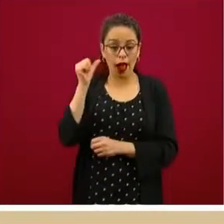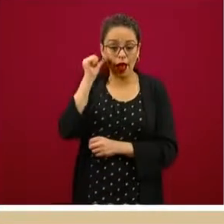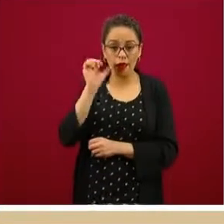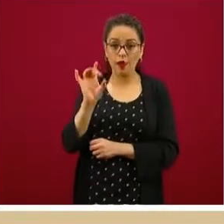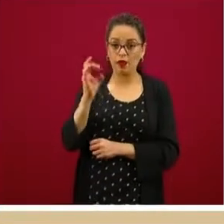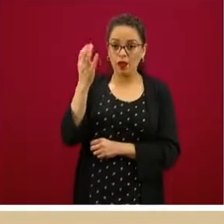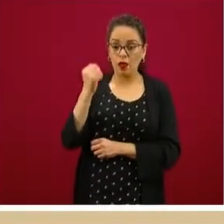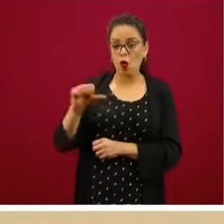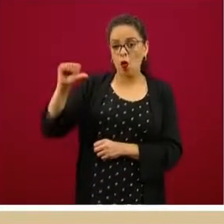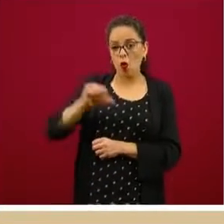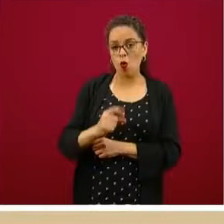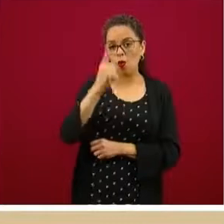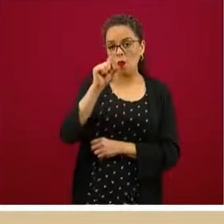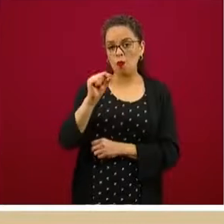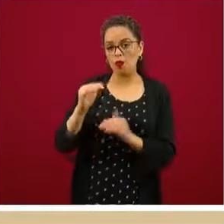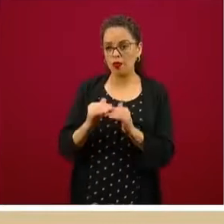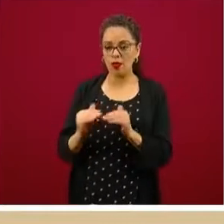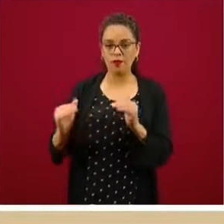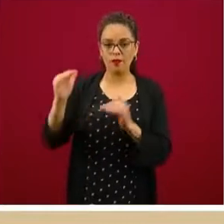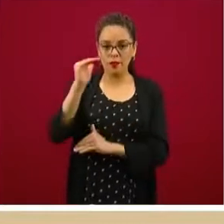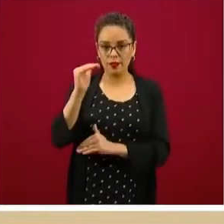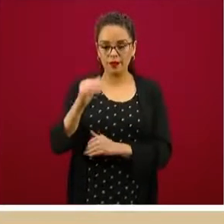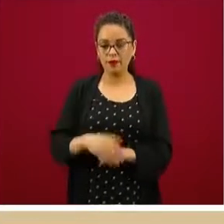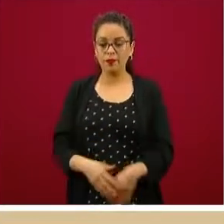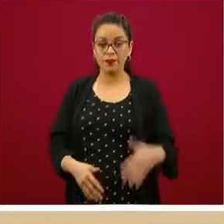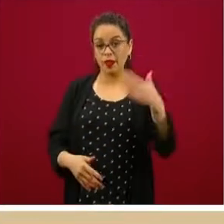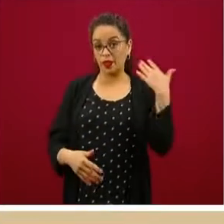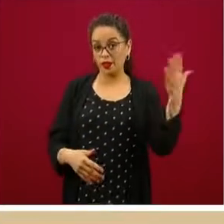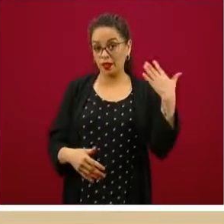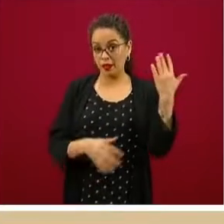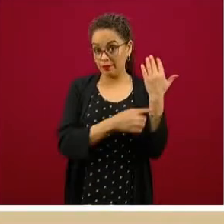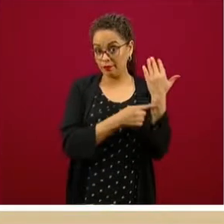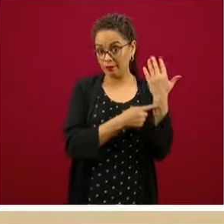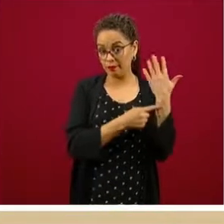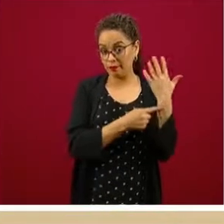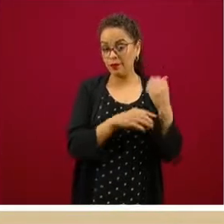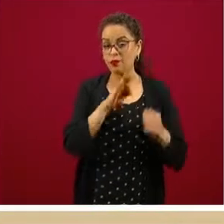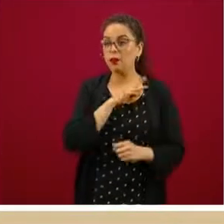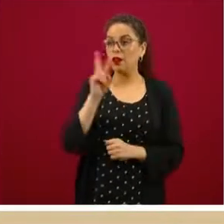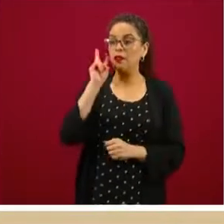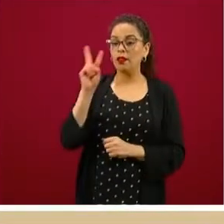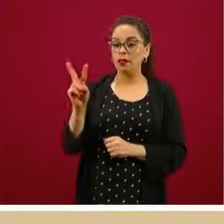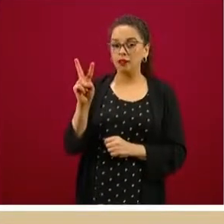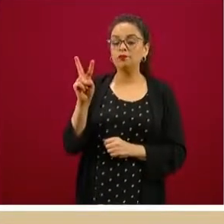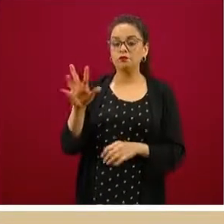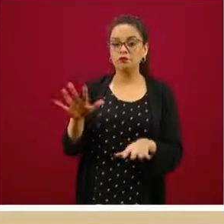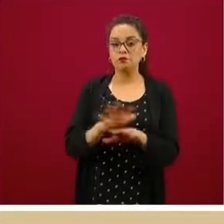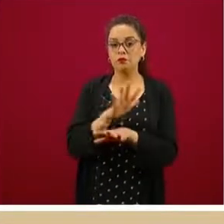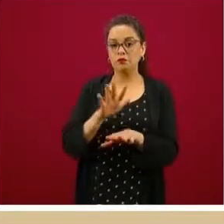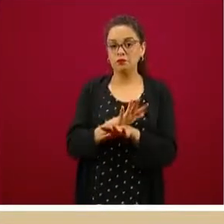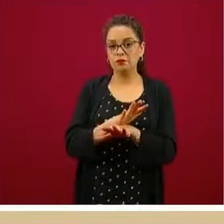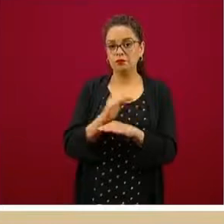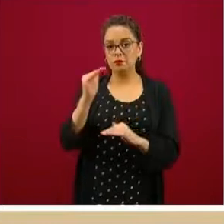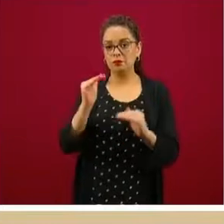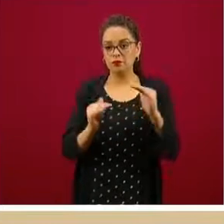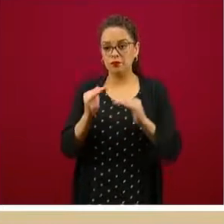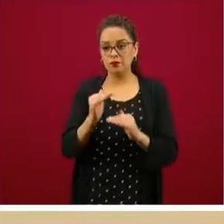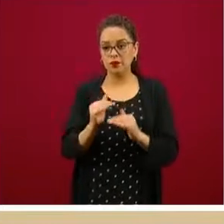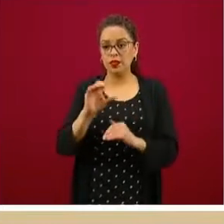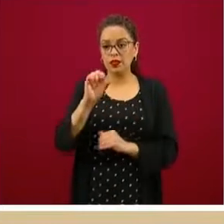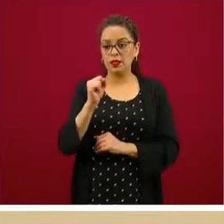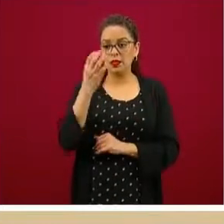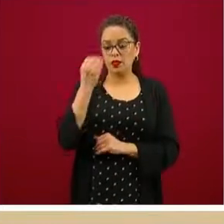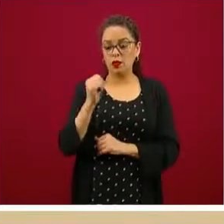un punto porcentual, y si nos vamos al lado izquierdo, como se puede ver, hay variaciones. Hoy tenemos